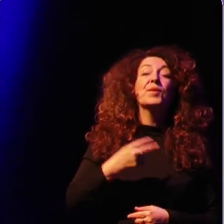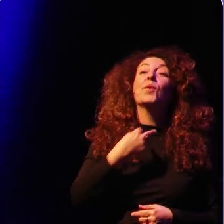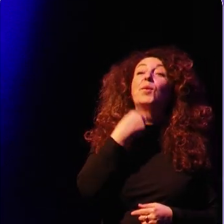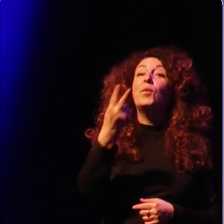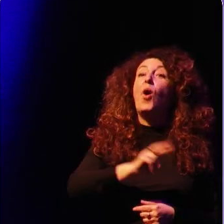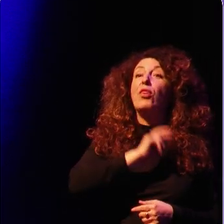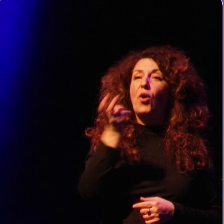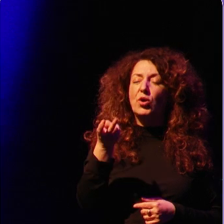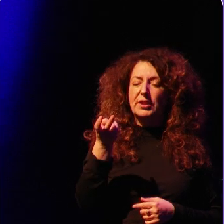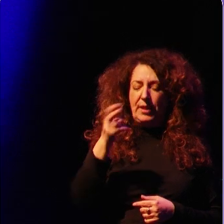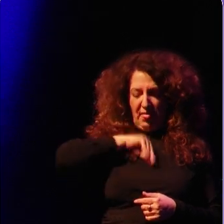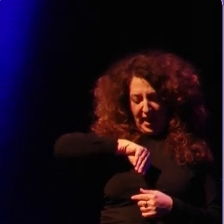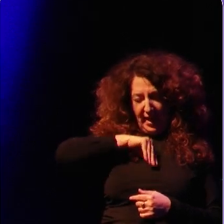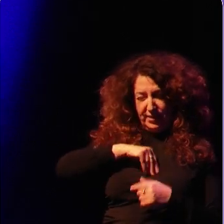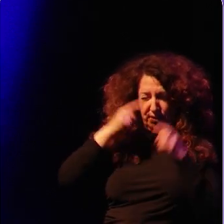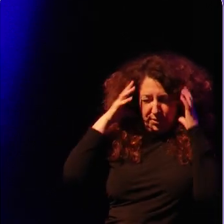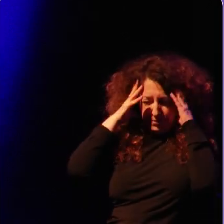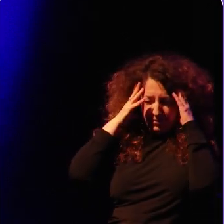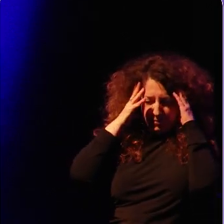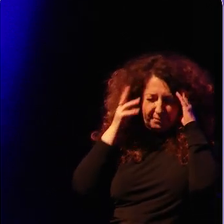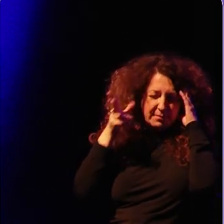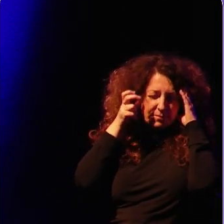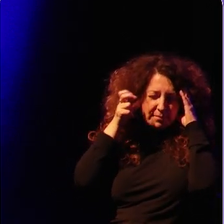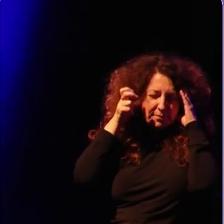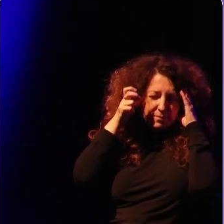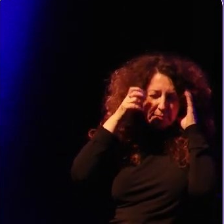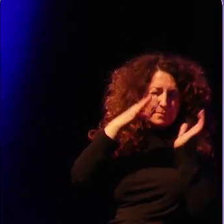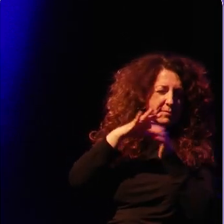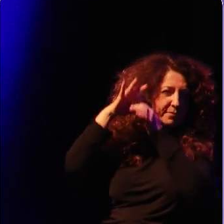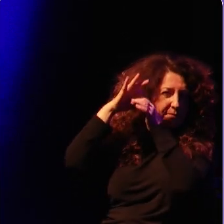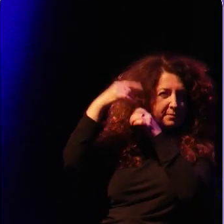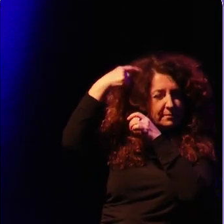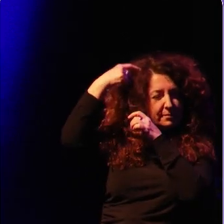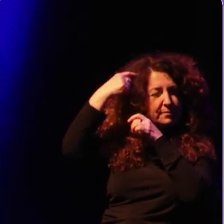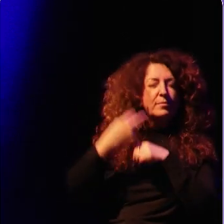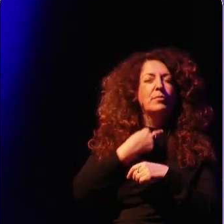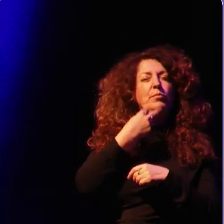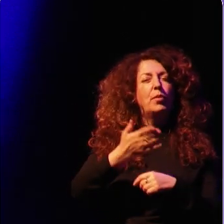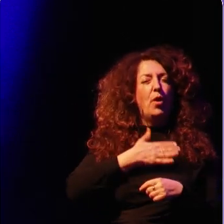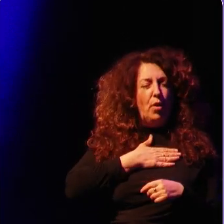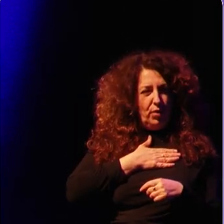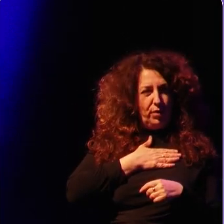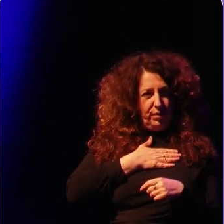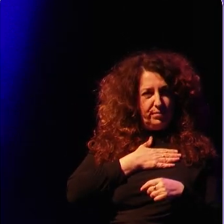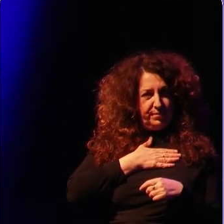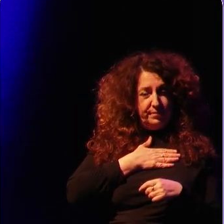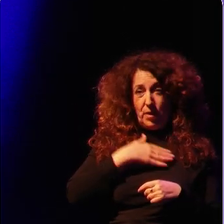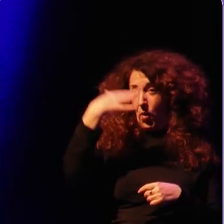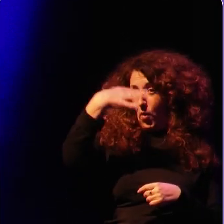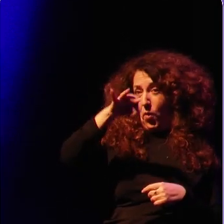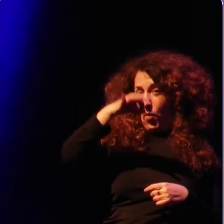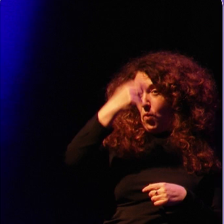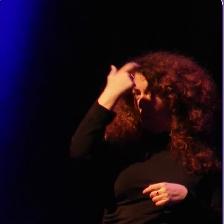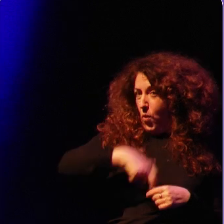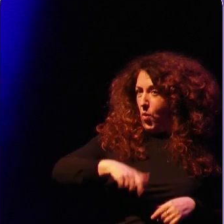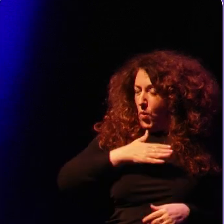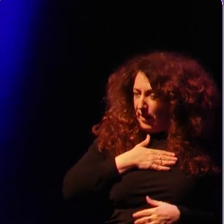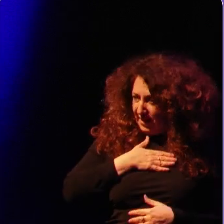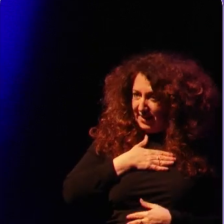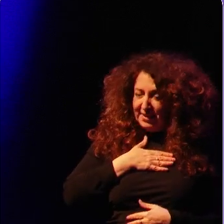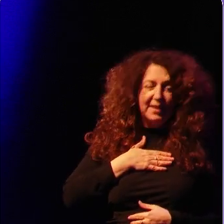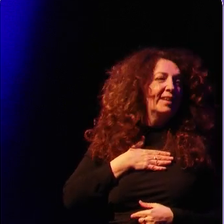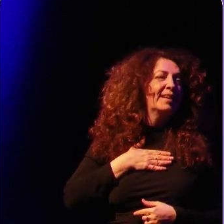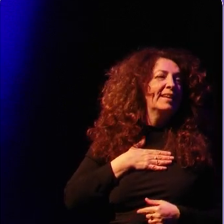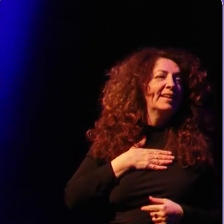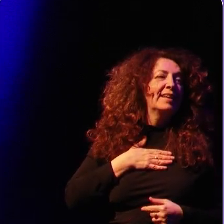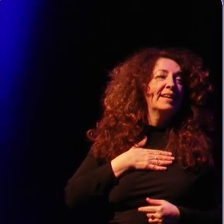Otra voz es la que suena dentro de tu cabeza, que tu cerebro identifica como tu voz, por esta que razón, es única. Hemos limitado el acceso y